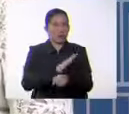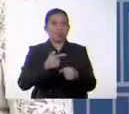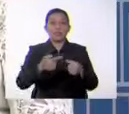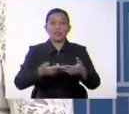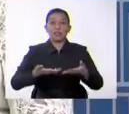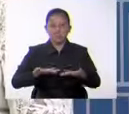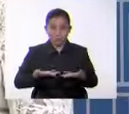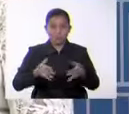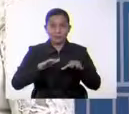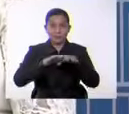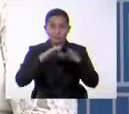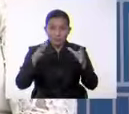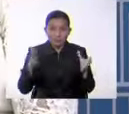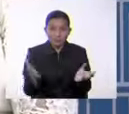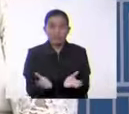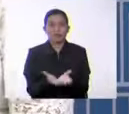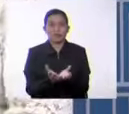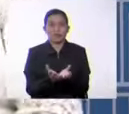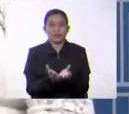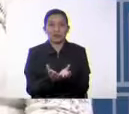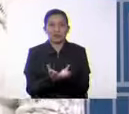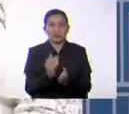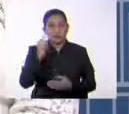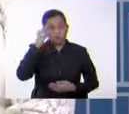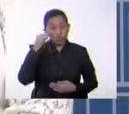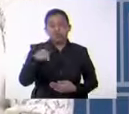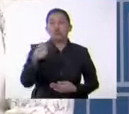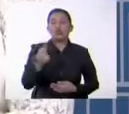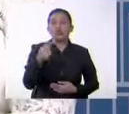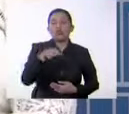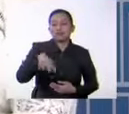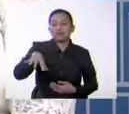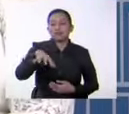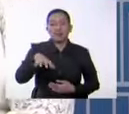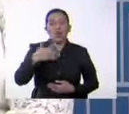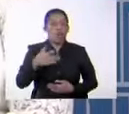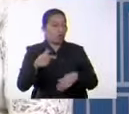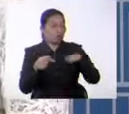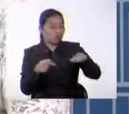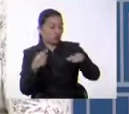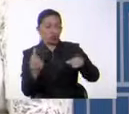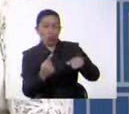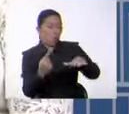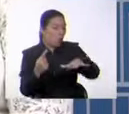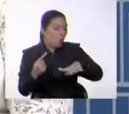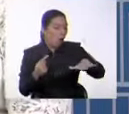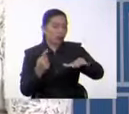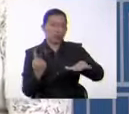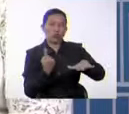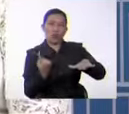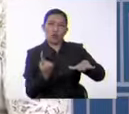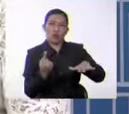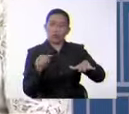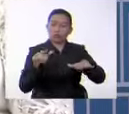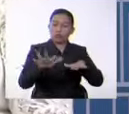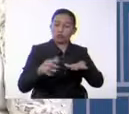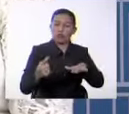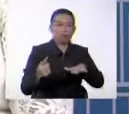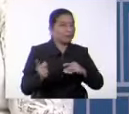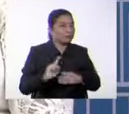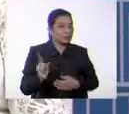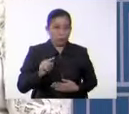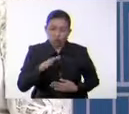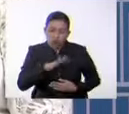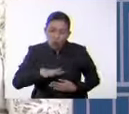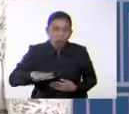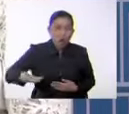no son un regalo que se le da a un sector exclusivo o un área geográfica, son garantías de todos por el simple hecho de